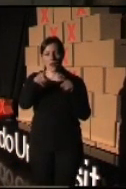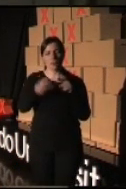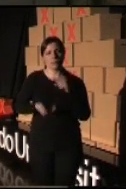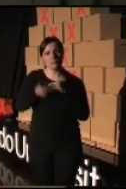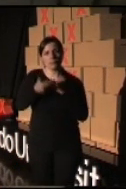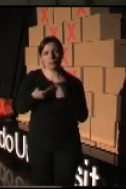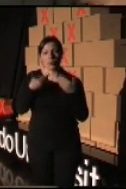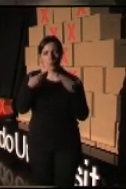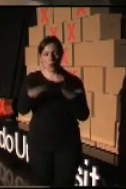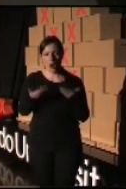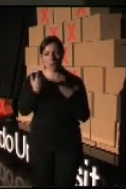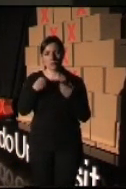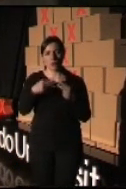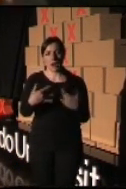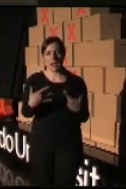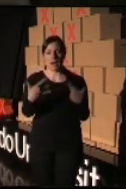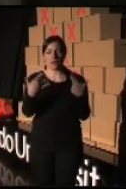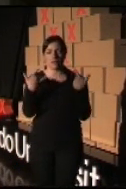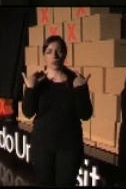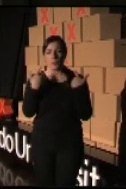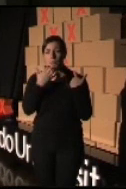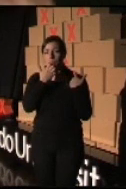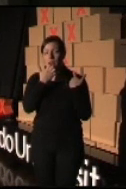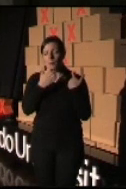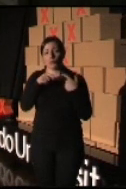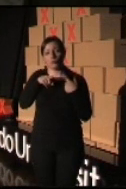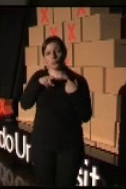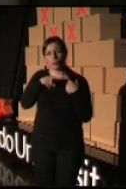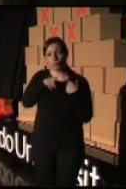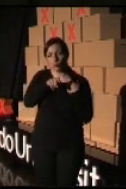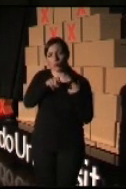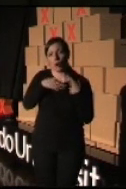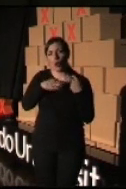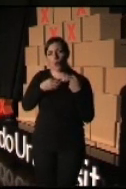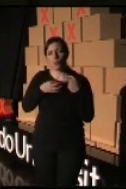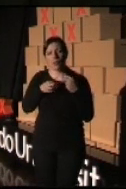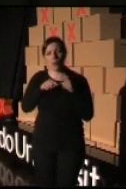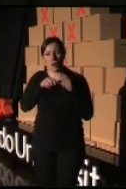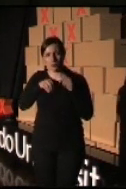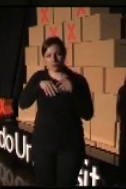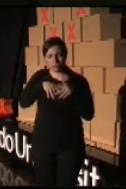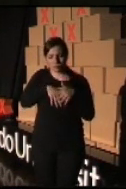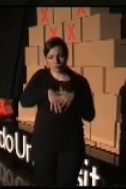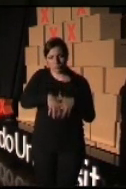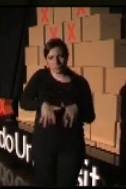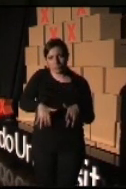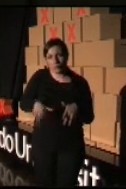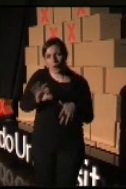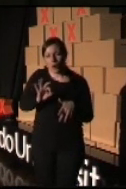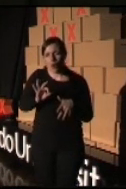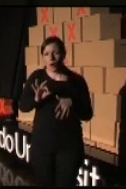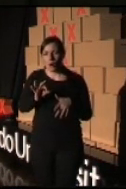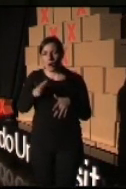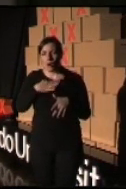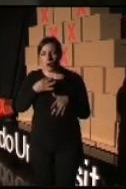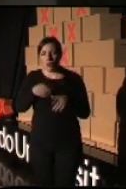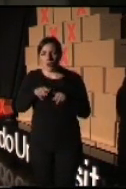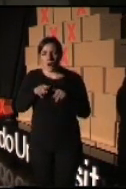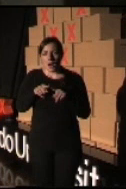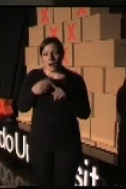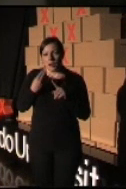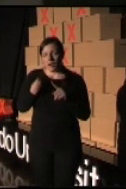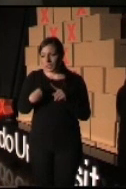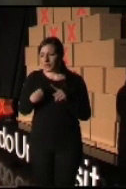es responsable de que un tumor sea capaz de invadir, de ser agresivo, incluso de ir a otro tejido y de comprometer la vida de